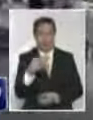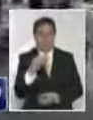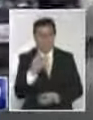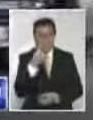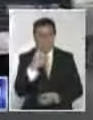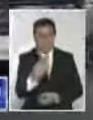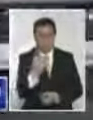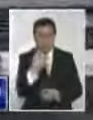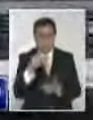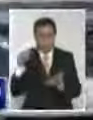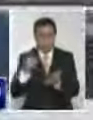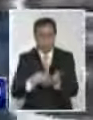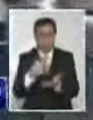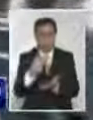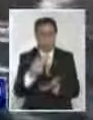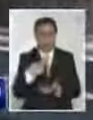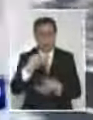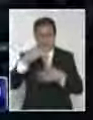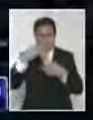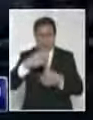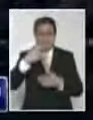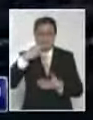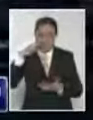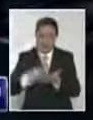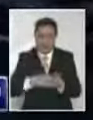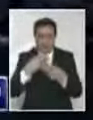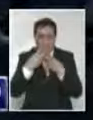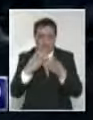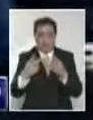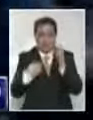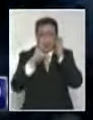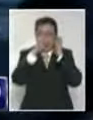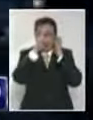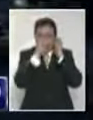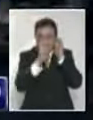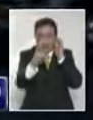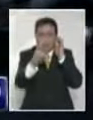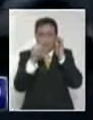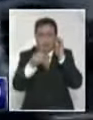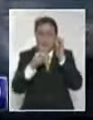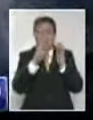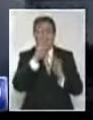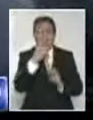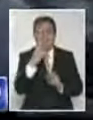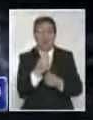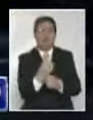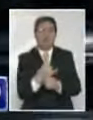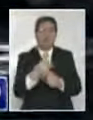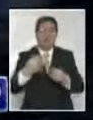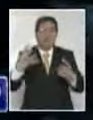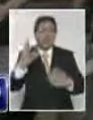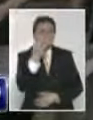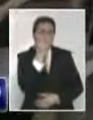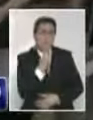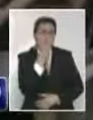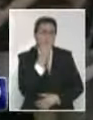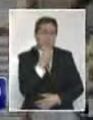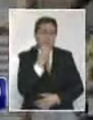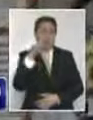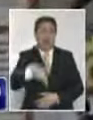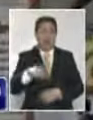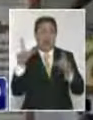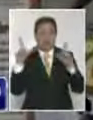quiero ser muy, muy, muy, muy sincero. Rendir un homenaje a la televisión que por tanto tiempo silenció, hoy día está abriendo sus